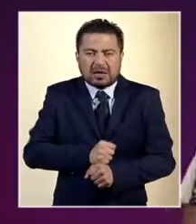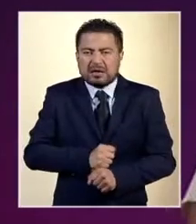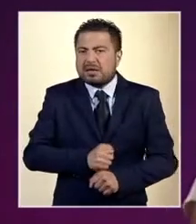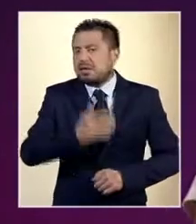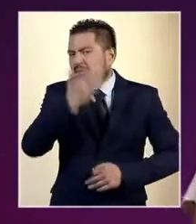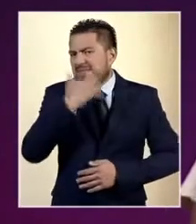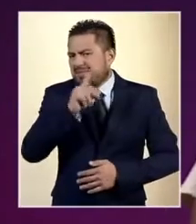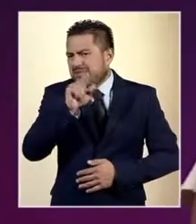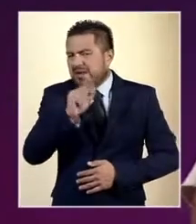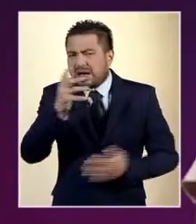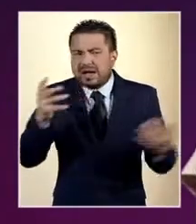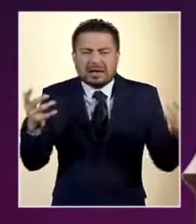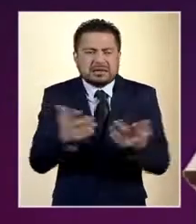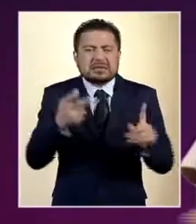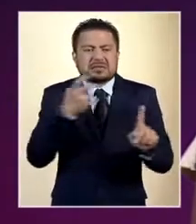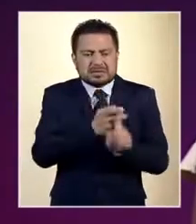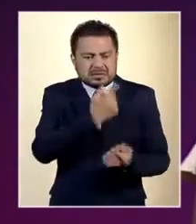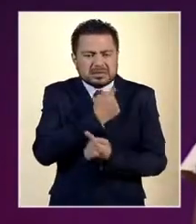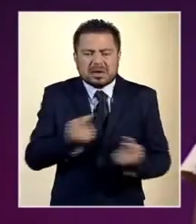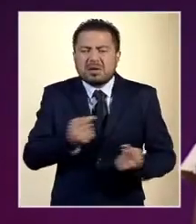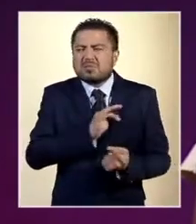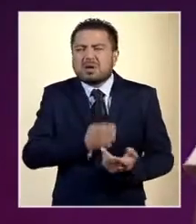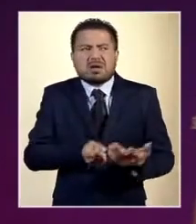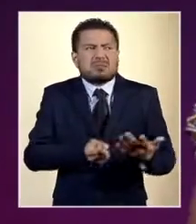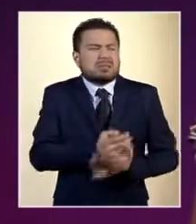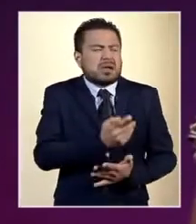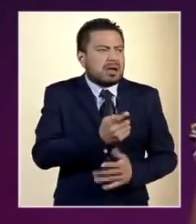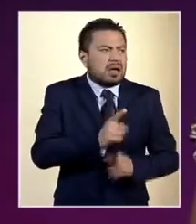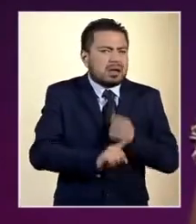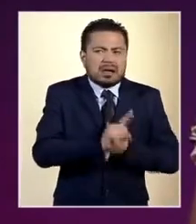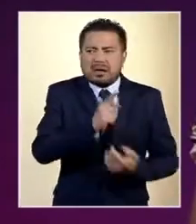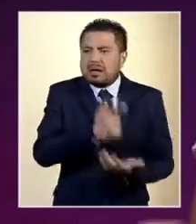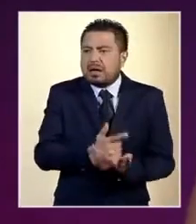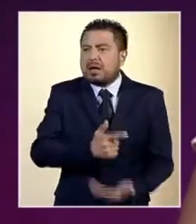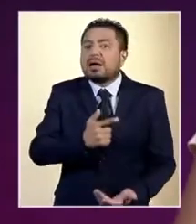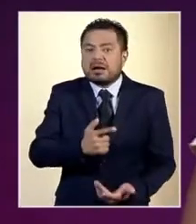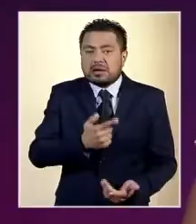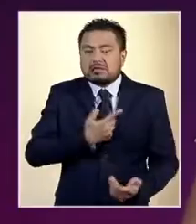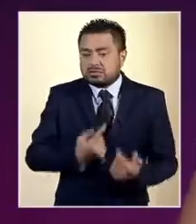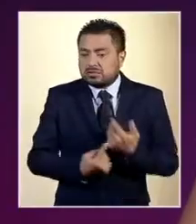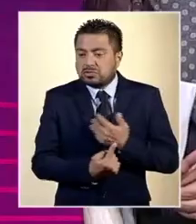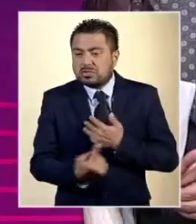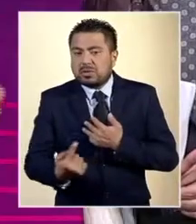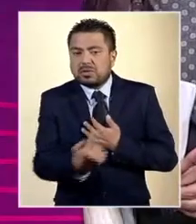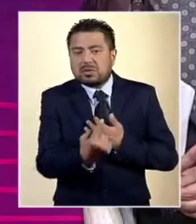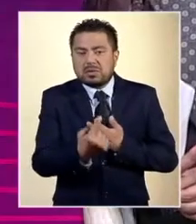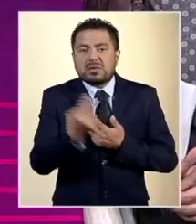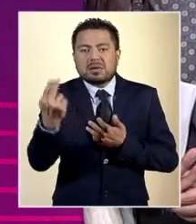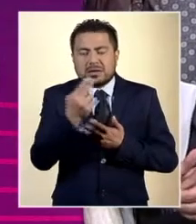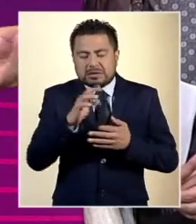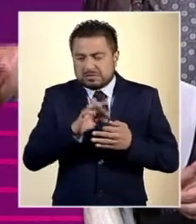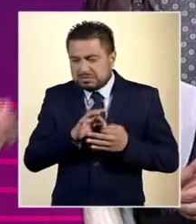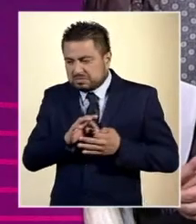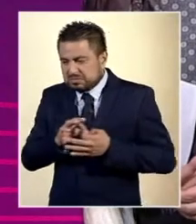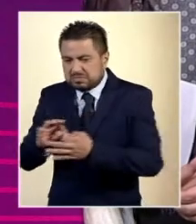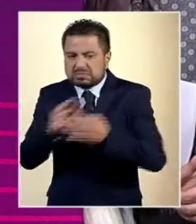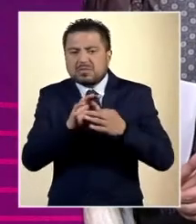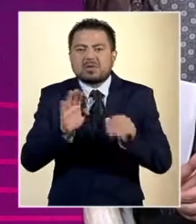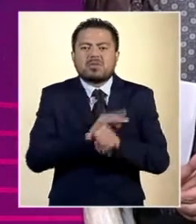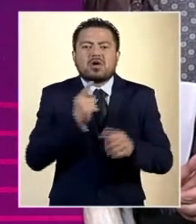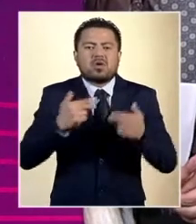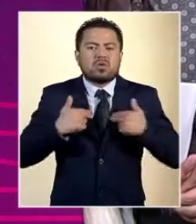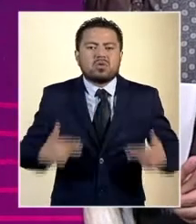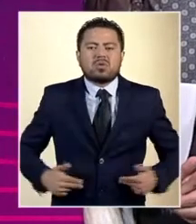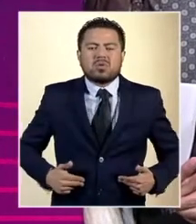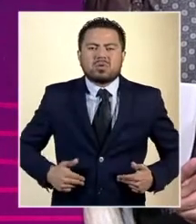biológicamente, hace que el niño esté expuesto, está solo y tiene que conectarse, porque los humanos